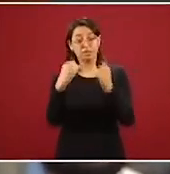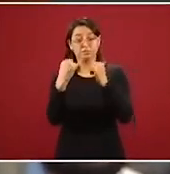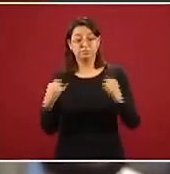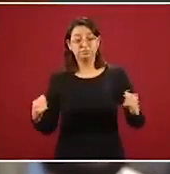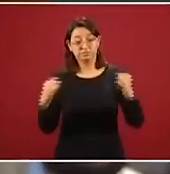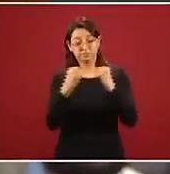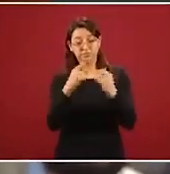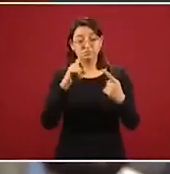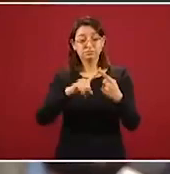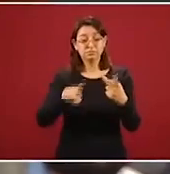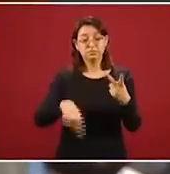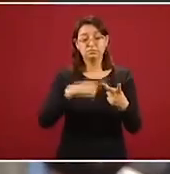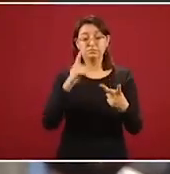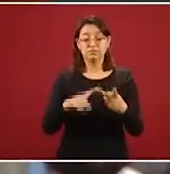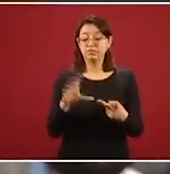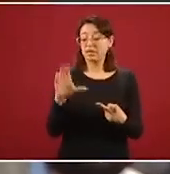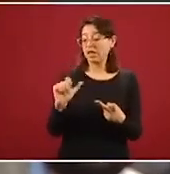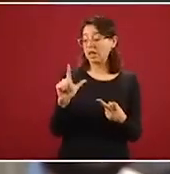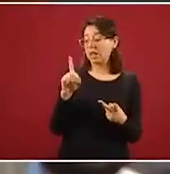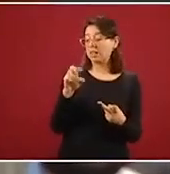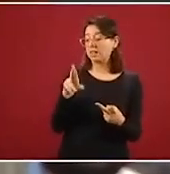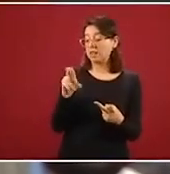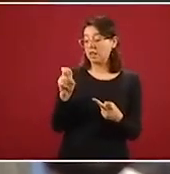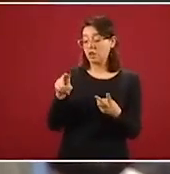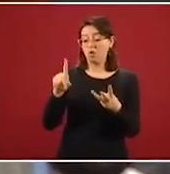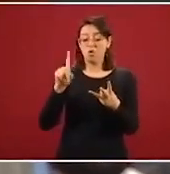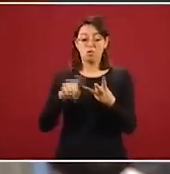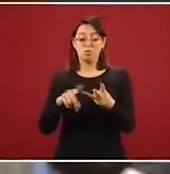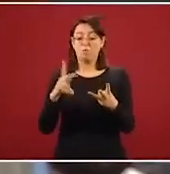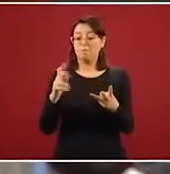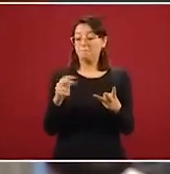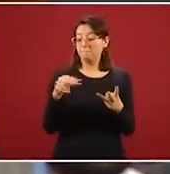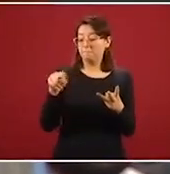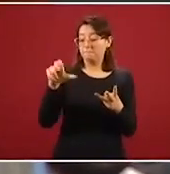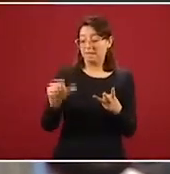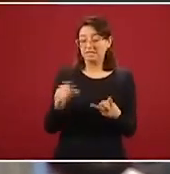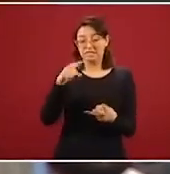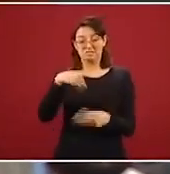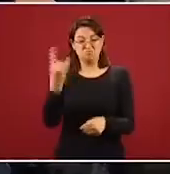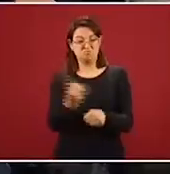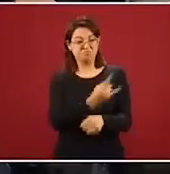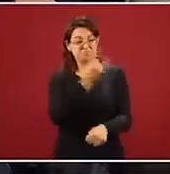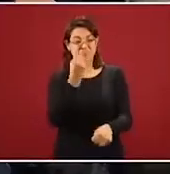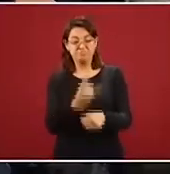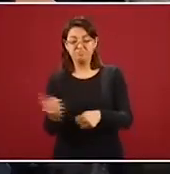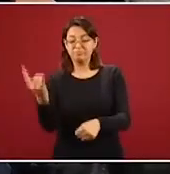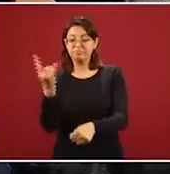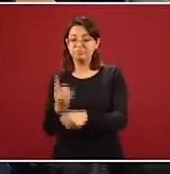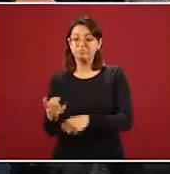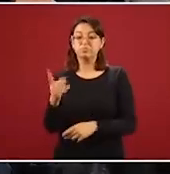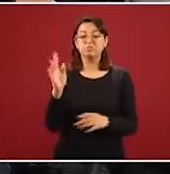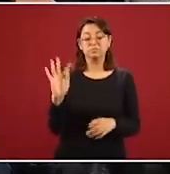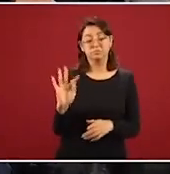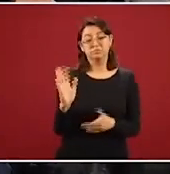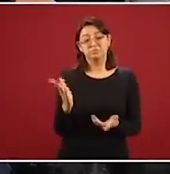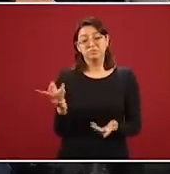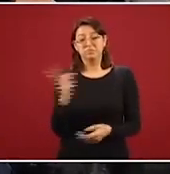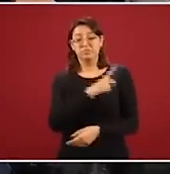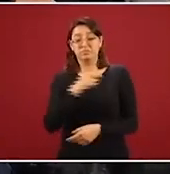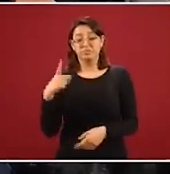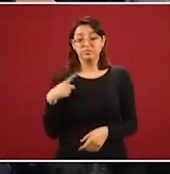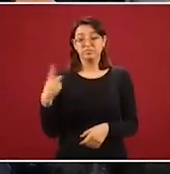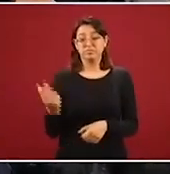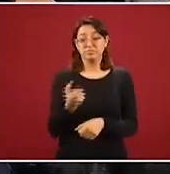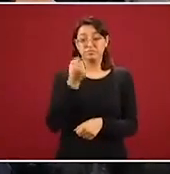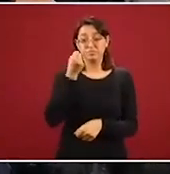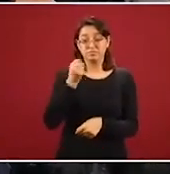negligencia de Calderón, la negligencia de Peña Nieto, requeriría quizás la contribución del secretario, el subsecretario, de las autoridades para